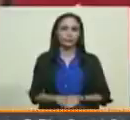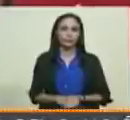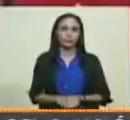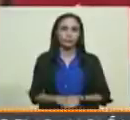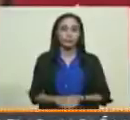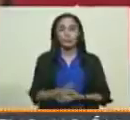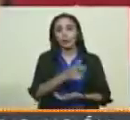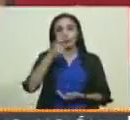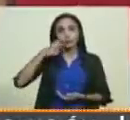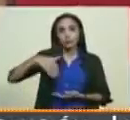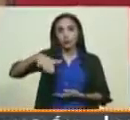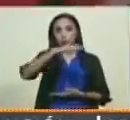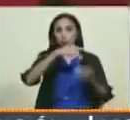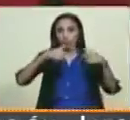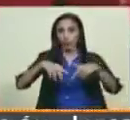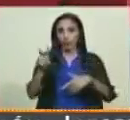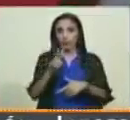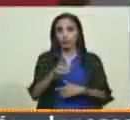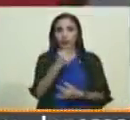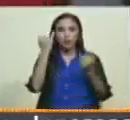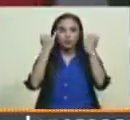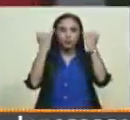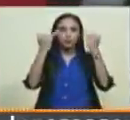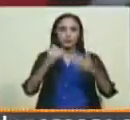pueblo venezolano